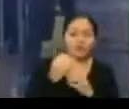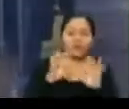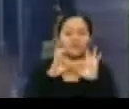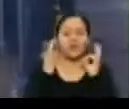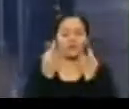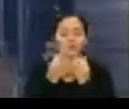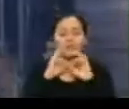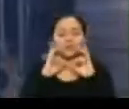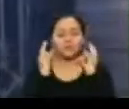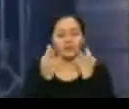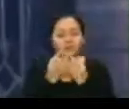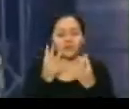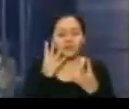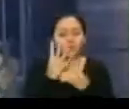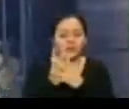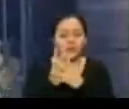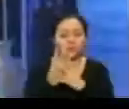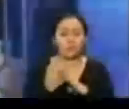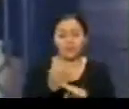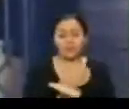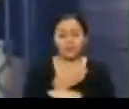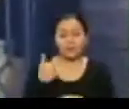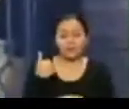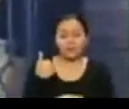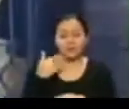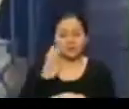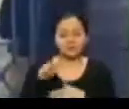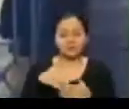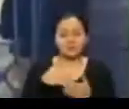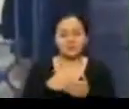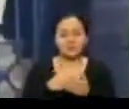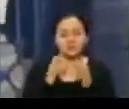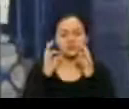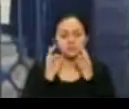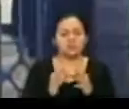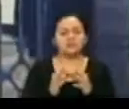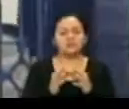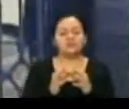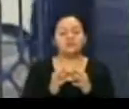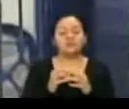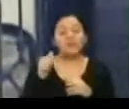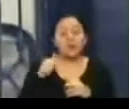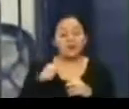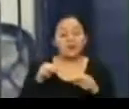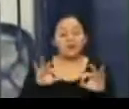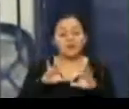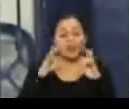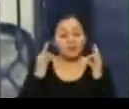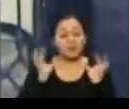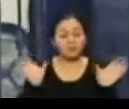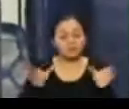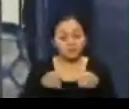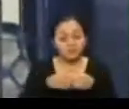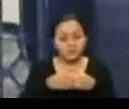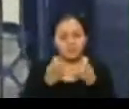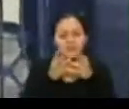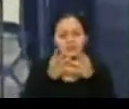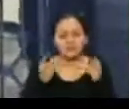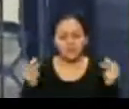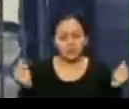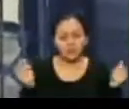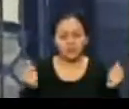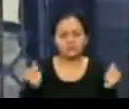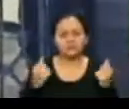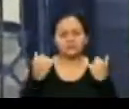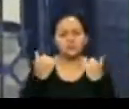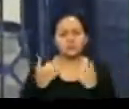familiares de los presos que ahora tienen centros de rehabilitación dignos. Están los familiares de los desaparecidos que